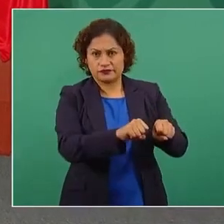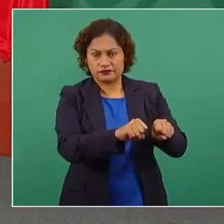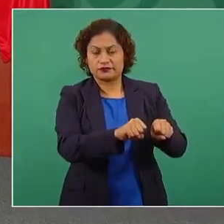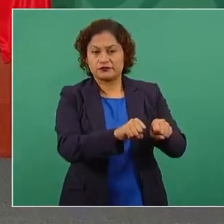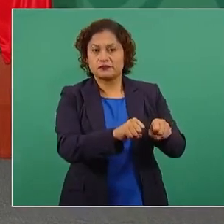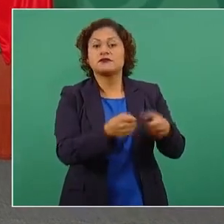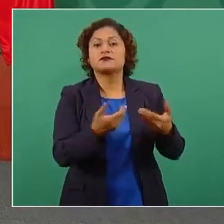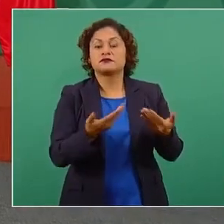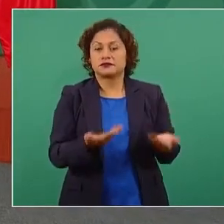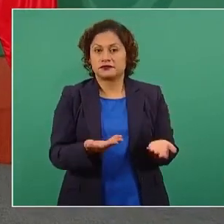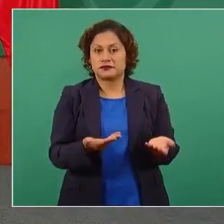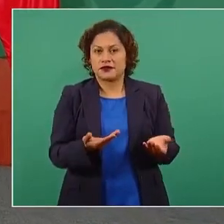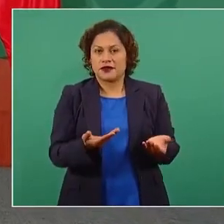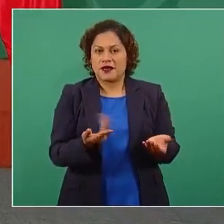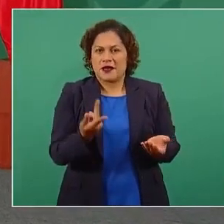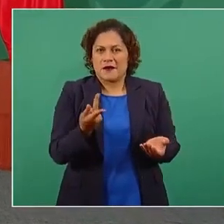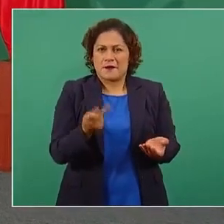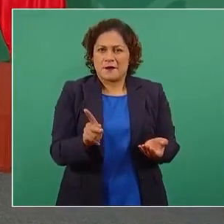que tenían acuerdos,